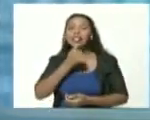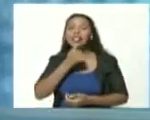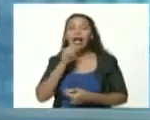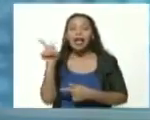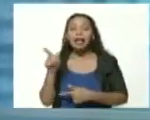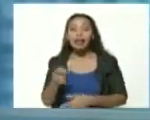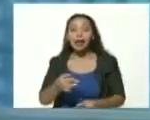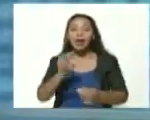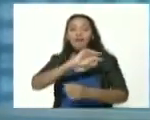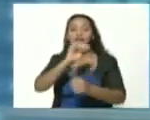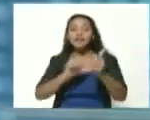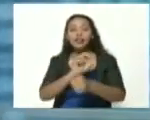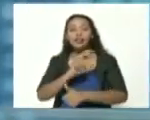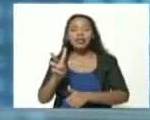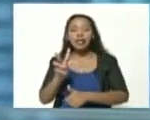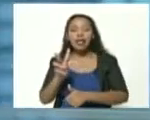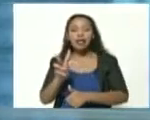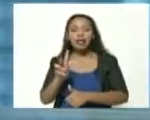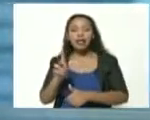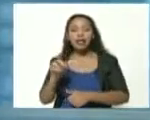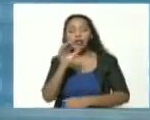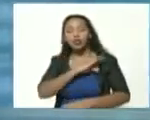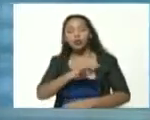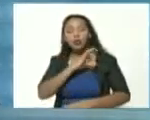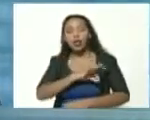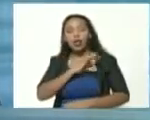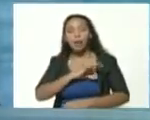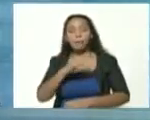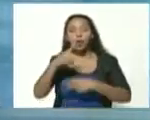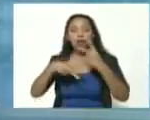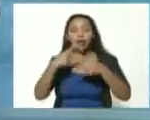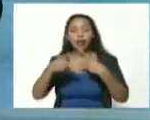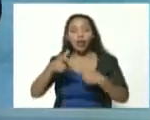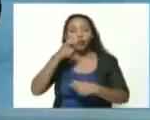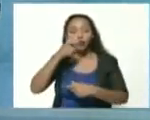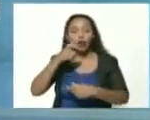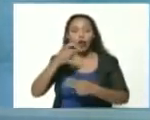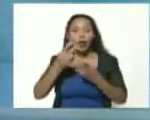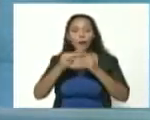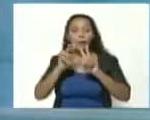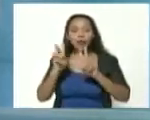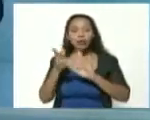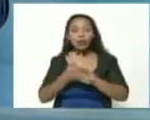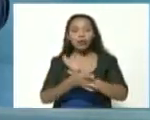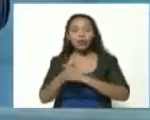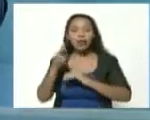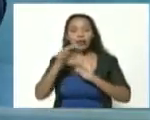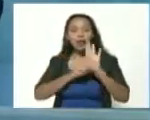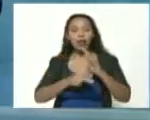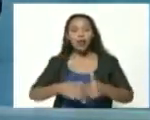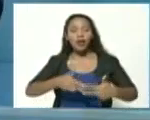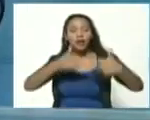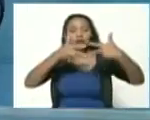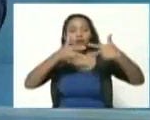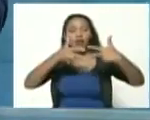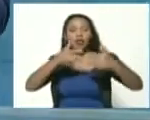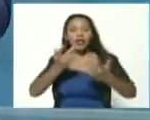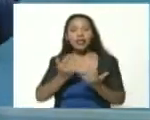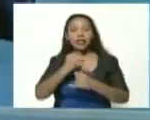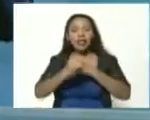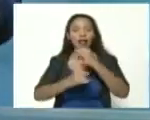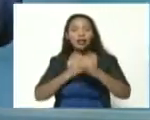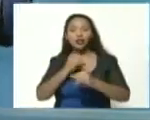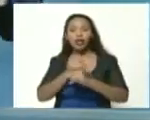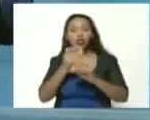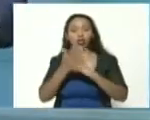el vicepresidente sectorial de Soberanía Política, Seguridad y Paz. Esto se habla al nivel de la Conferencia de Seguridad